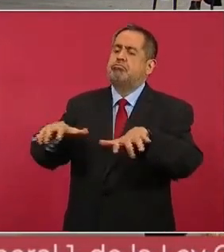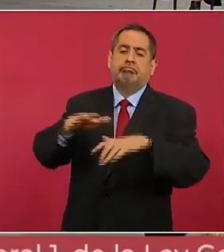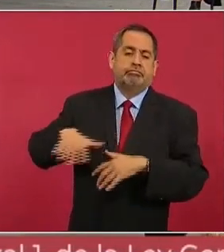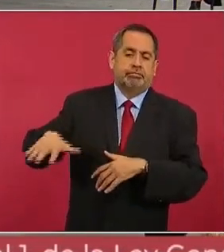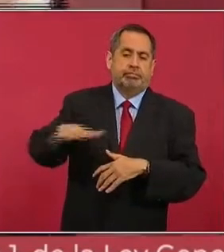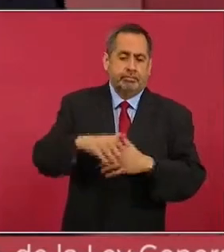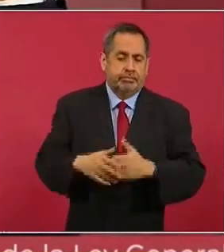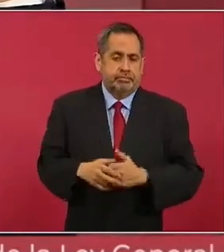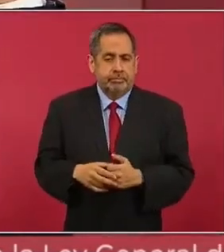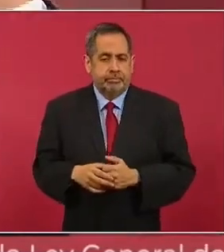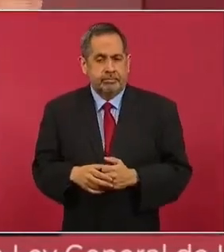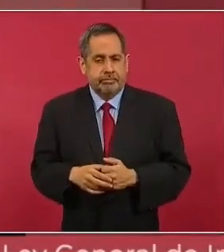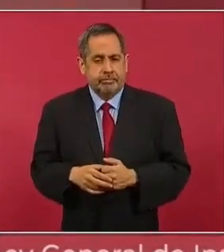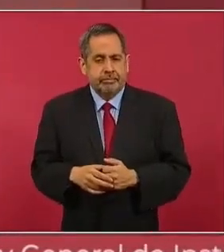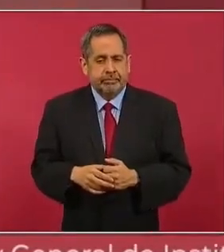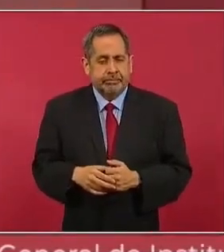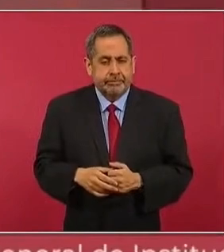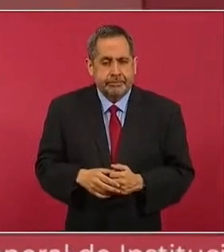tampoco cuando